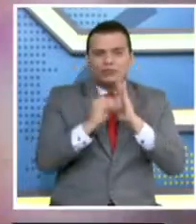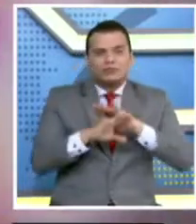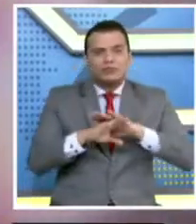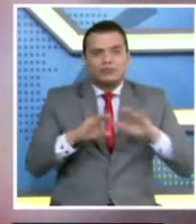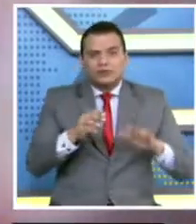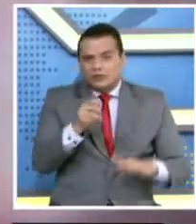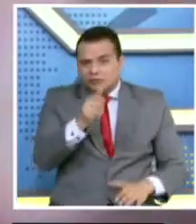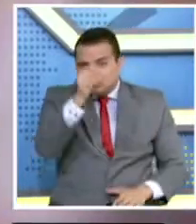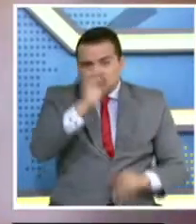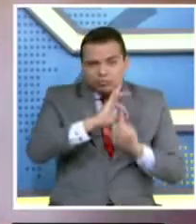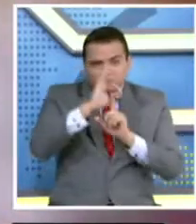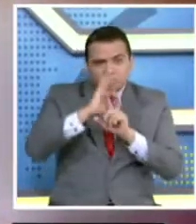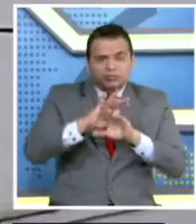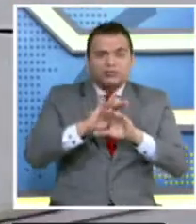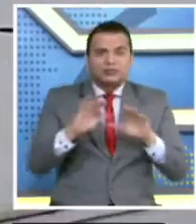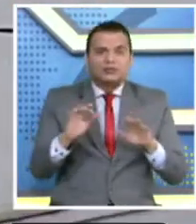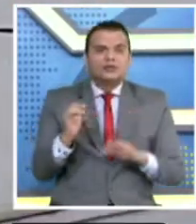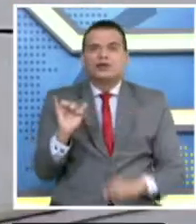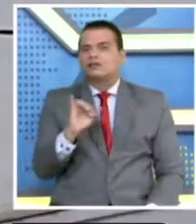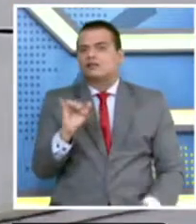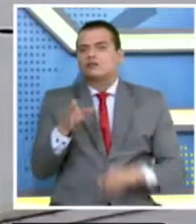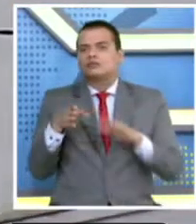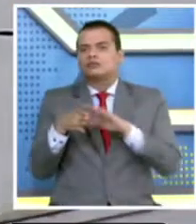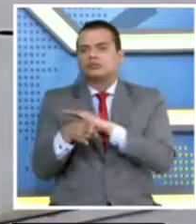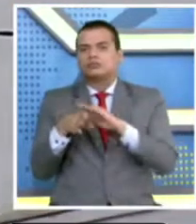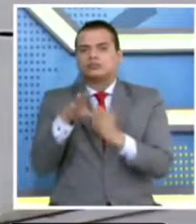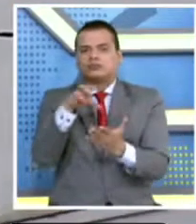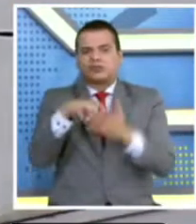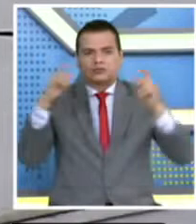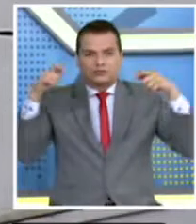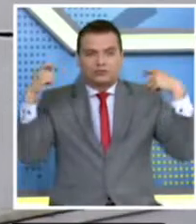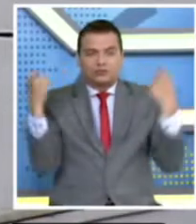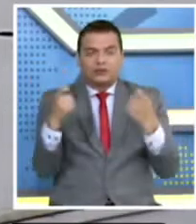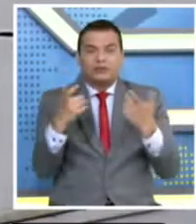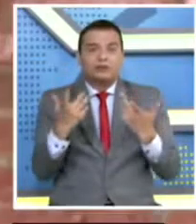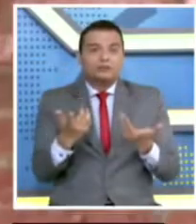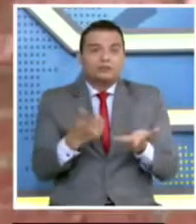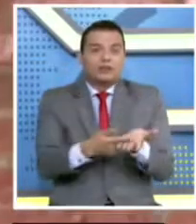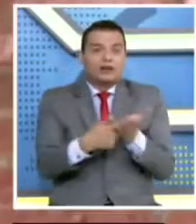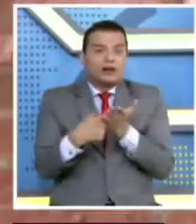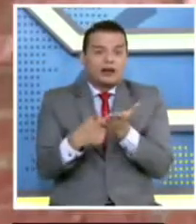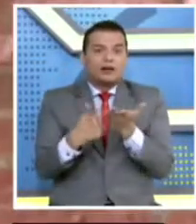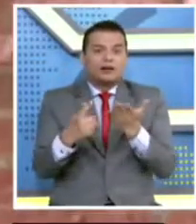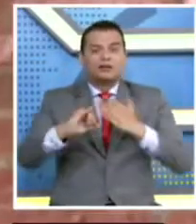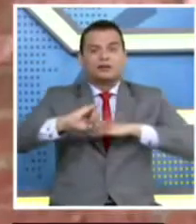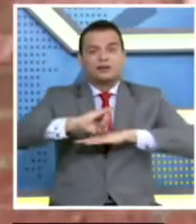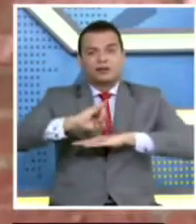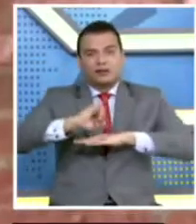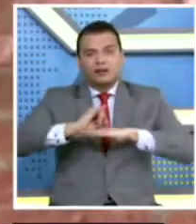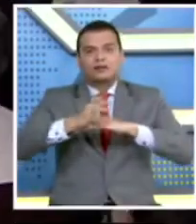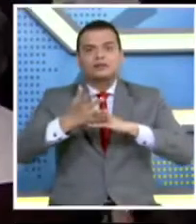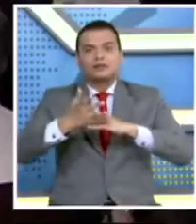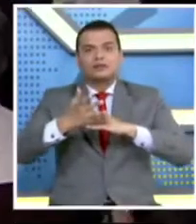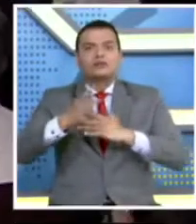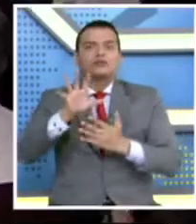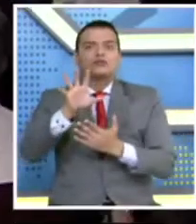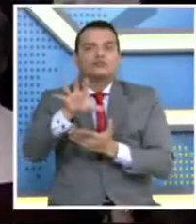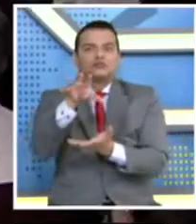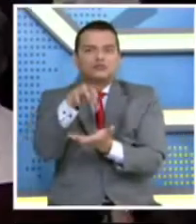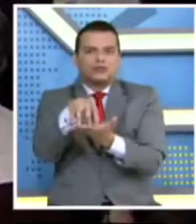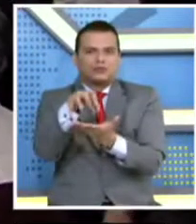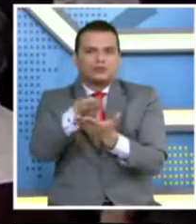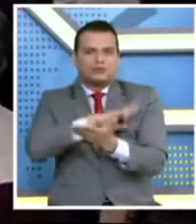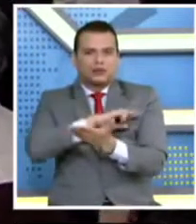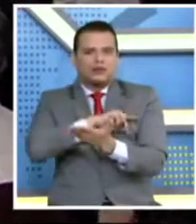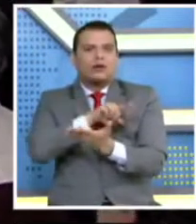parecen protocolos para ingresar a un centro comercial. Pero no se equivoque, son las medidas que se están contemplando adoptar en las iglesias y centros religiosos de Cali para poder reabrir